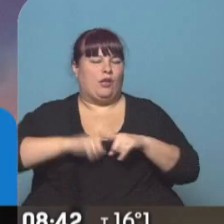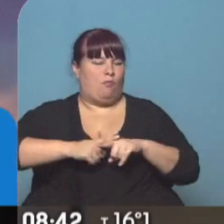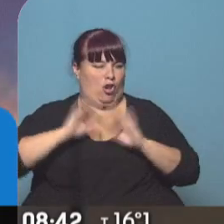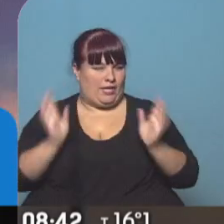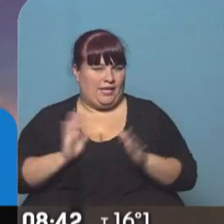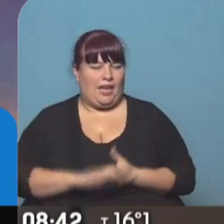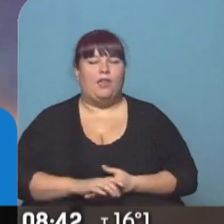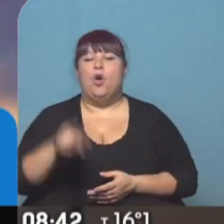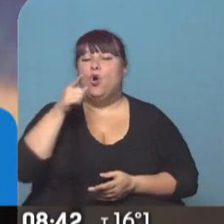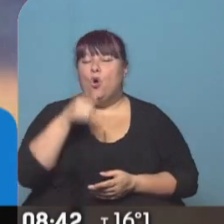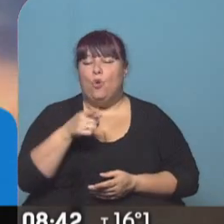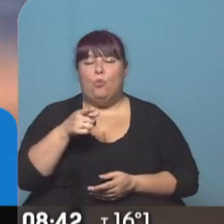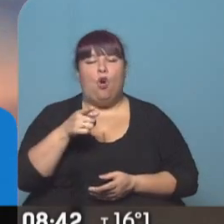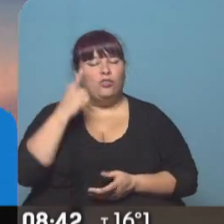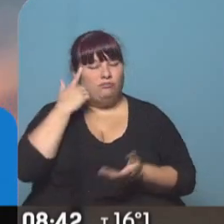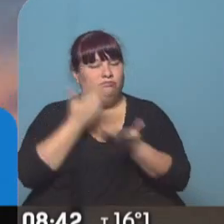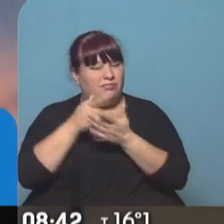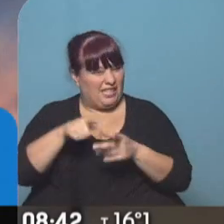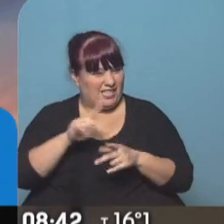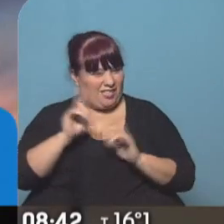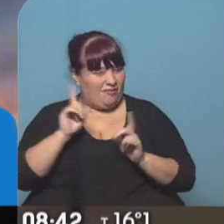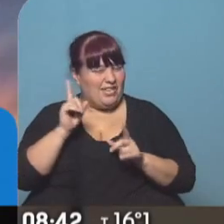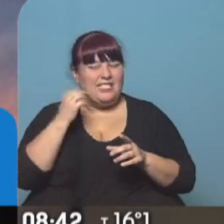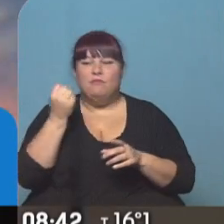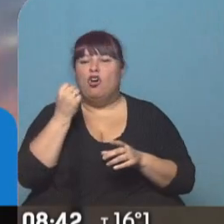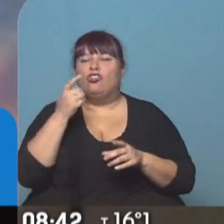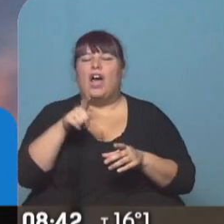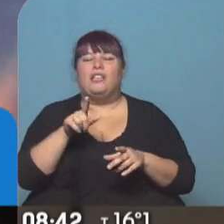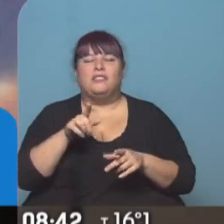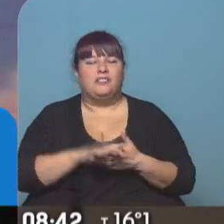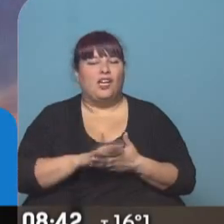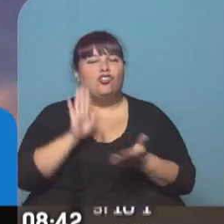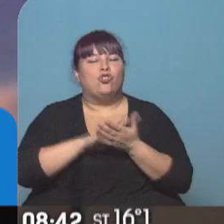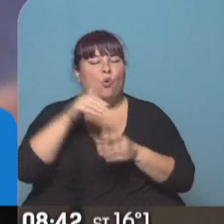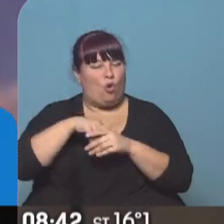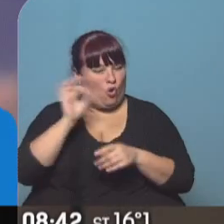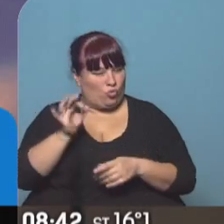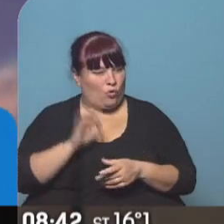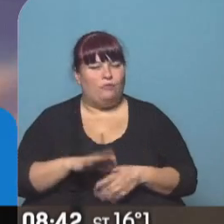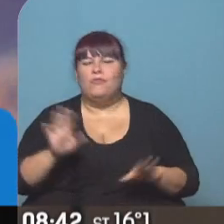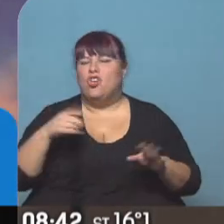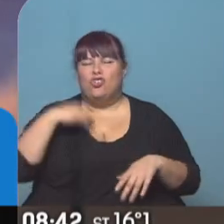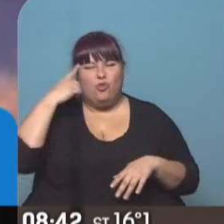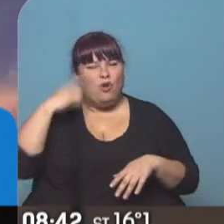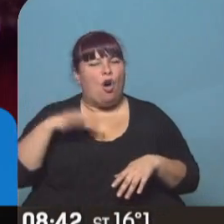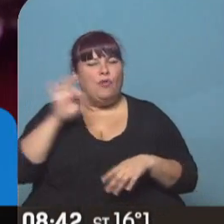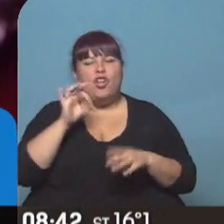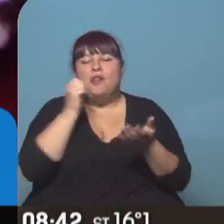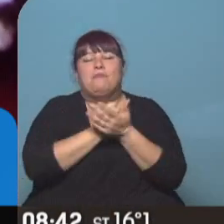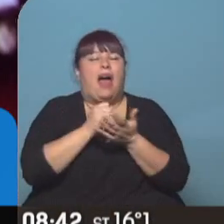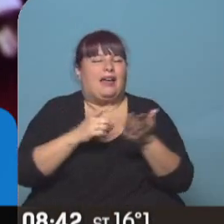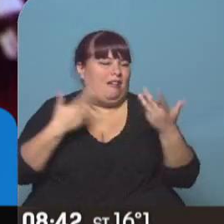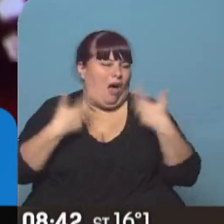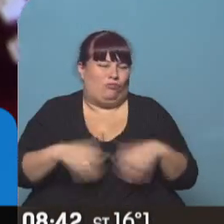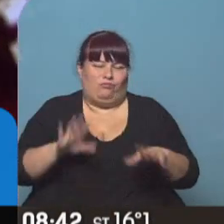y vos estás planteando que esto no va a tener una injerencia directa en lo que es la elección de octubre yo creo que desde el punto de vista simbólico